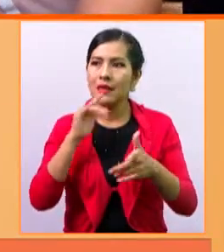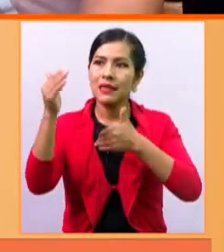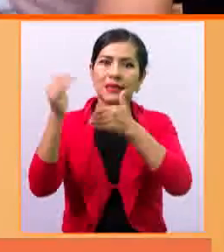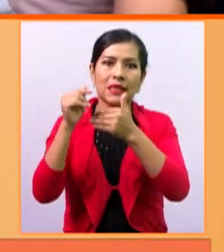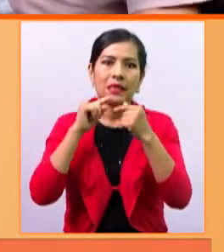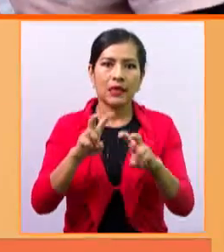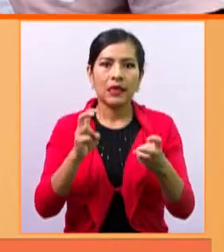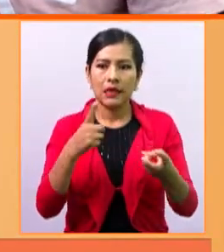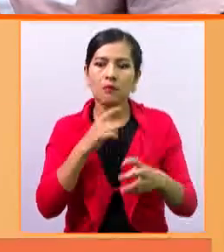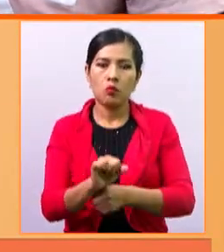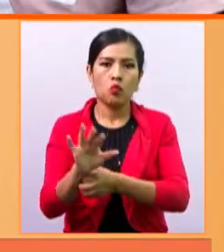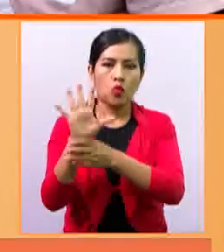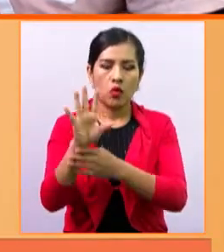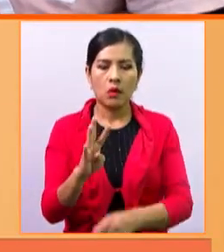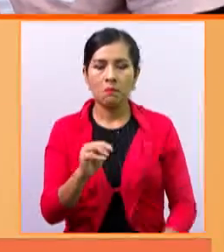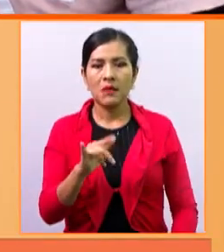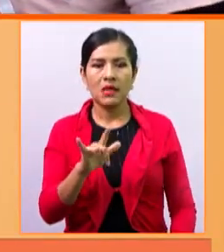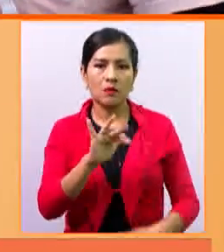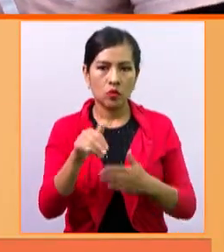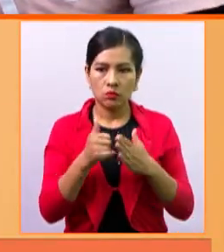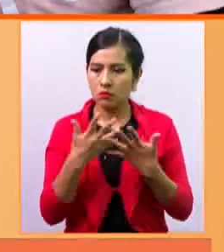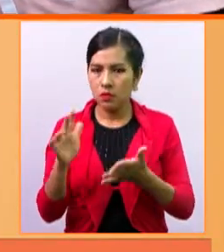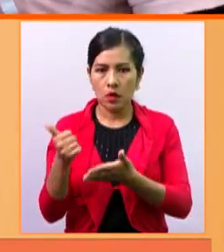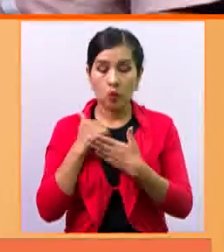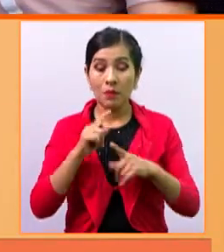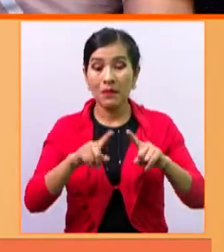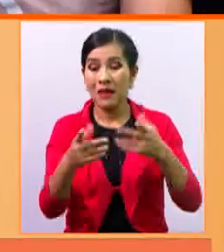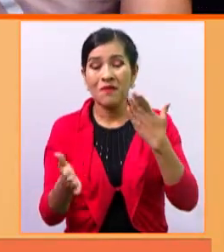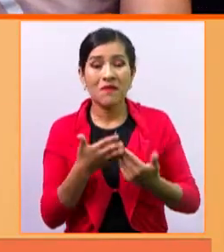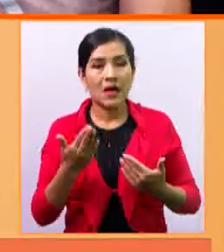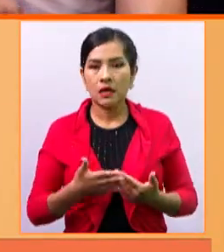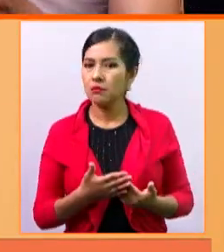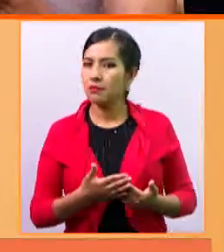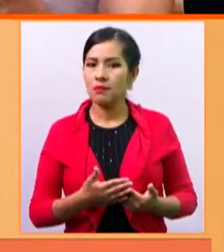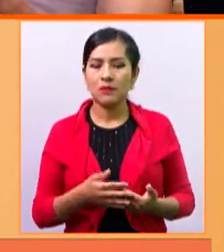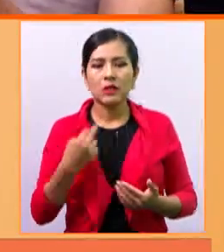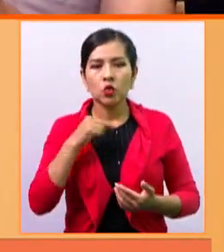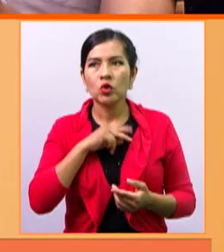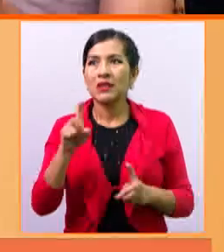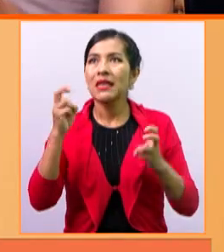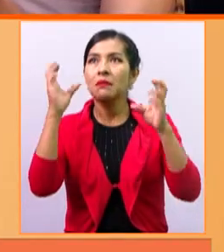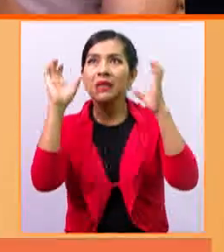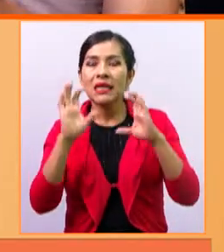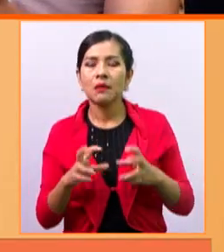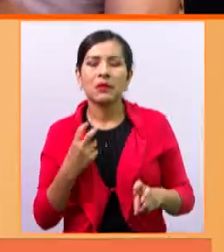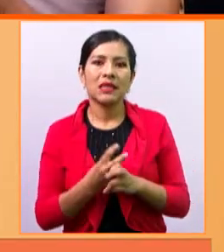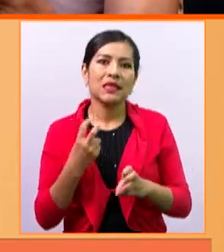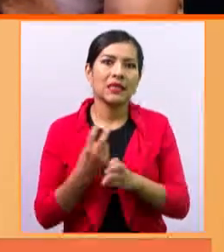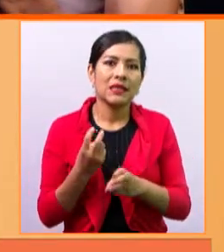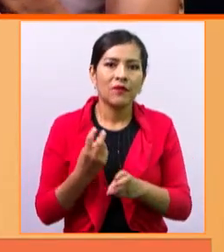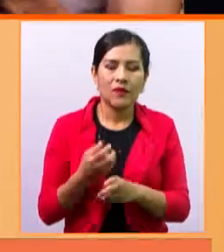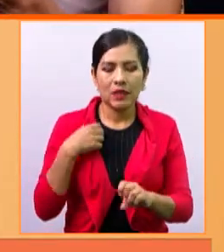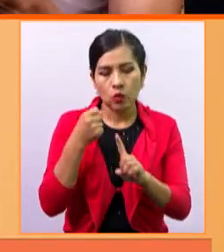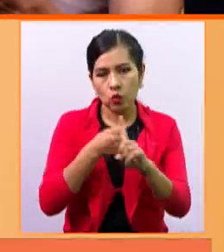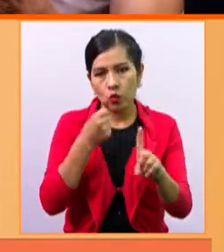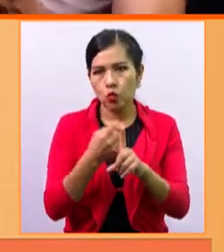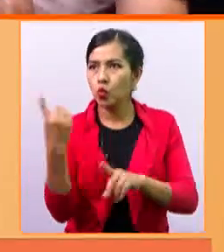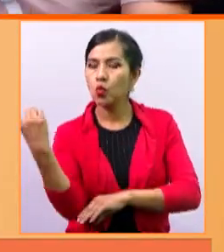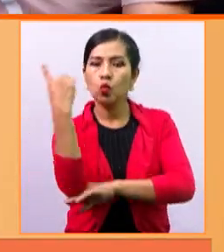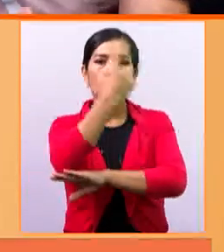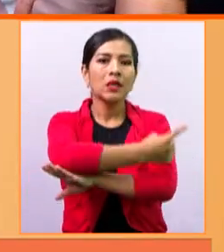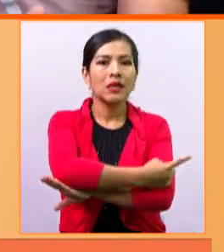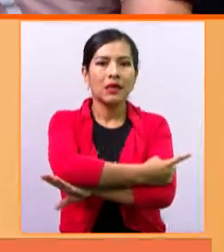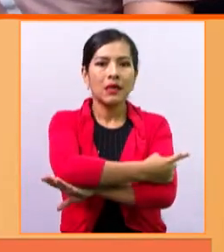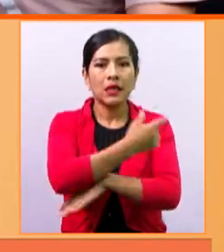muy bien la hermana Susana que no ha sido fácil porque hemos tenido que pelear con el tiempo, ¿no? En una sola jornada,